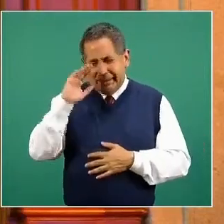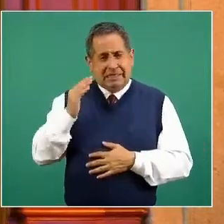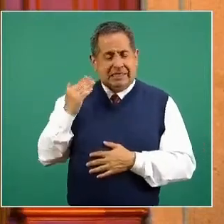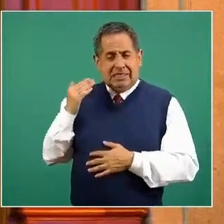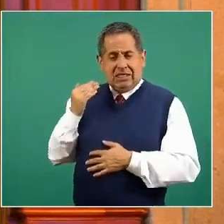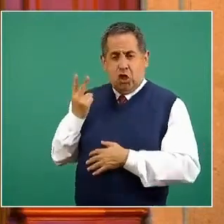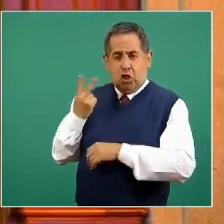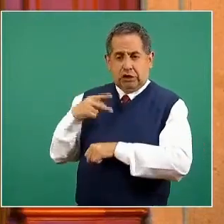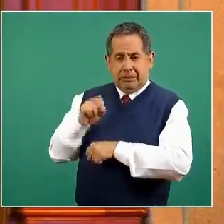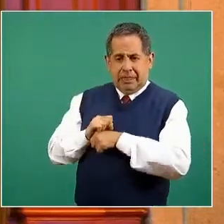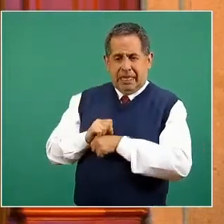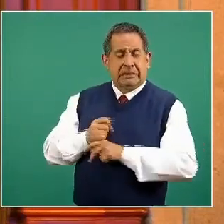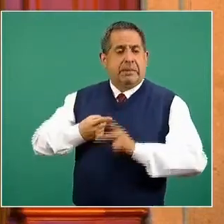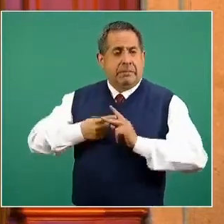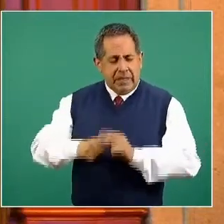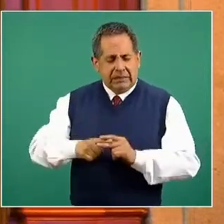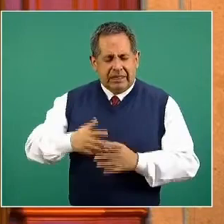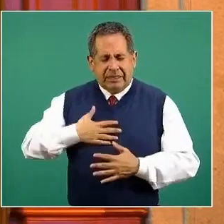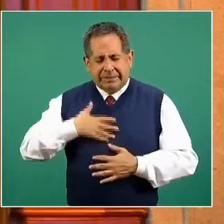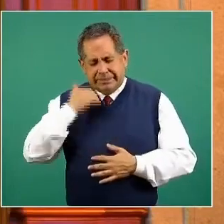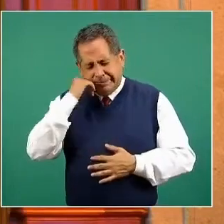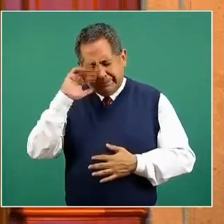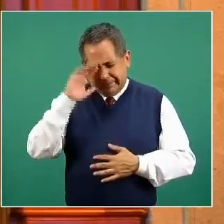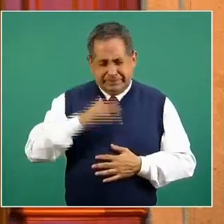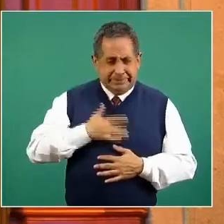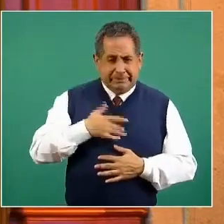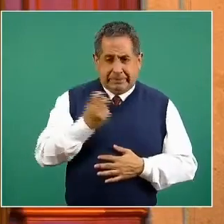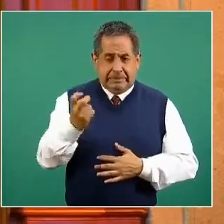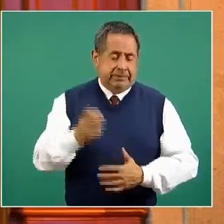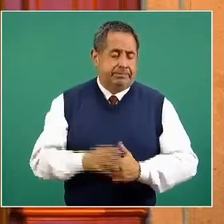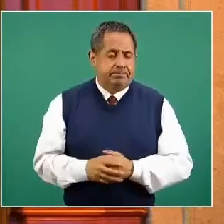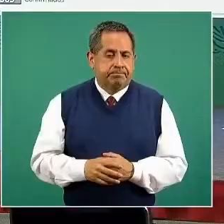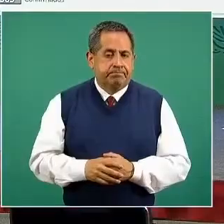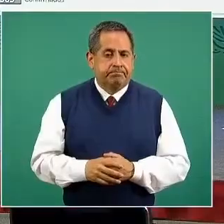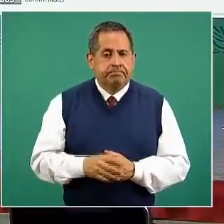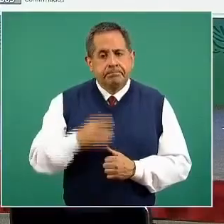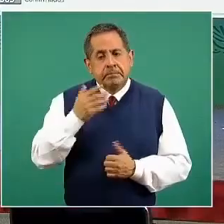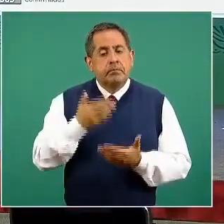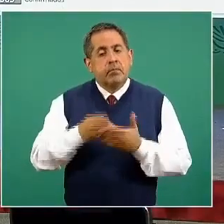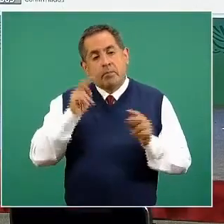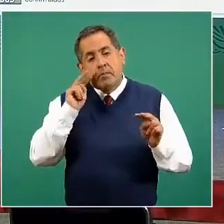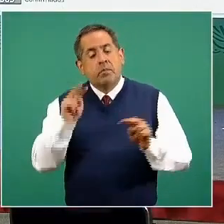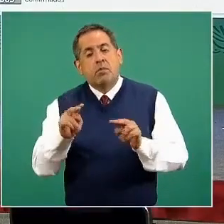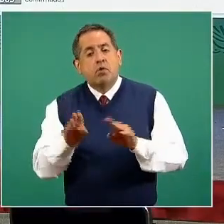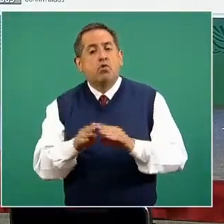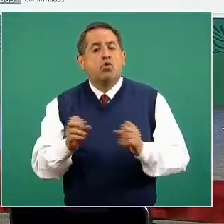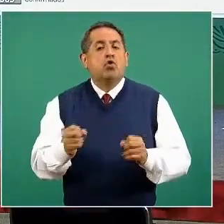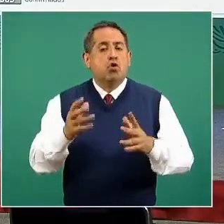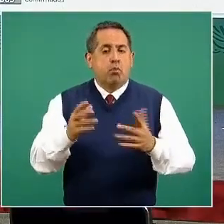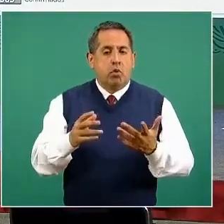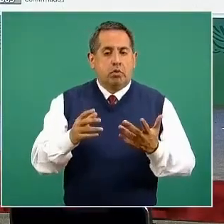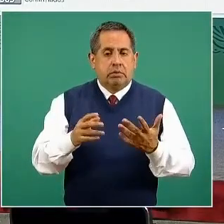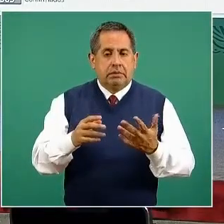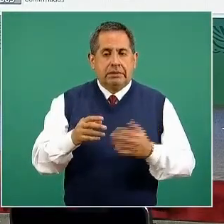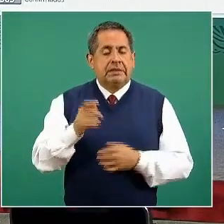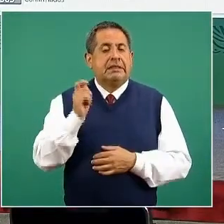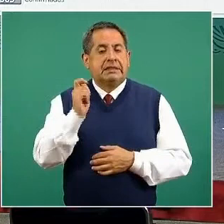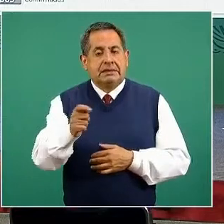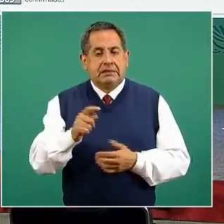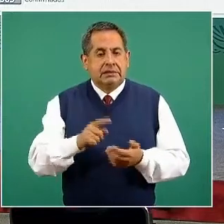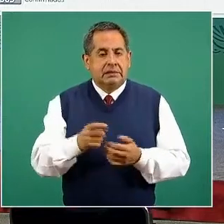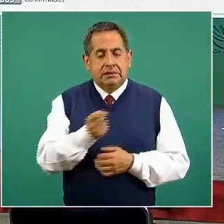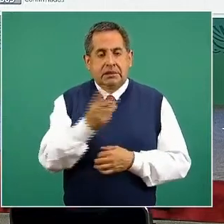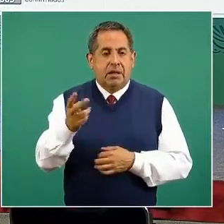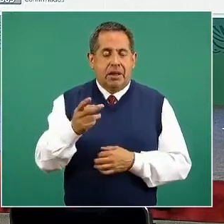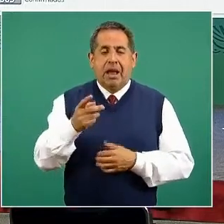dos semanas. Si vemos la siguiente diapositiva, enfocamos el comportamiento de la curva de